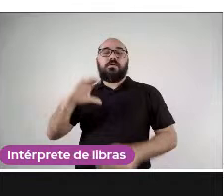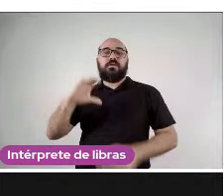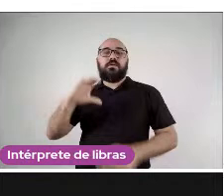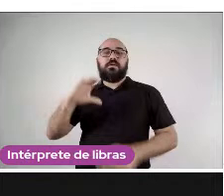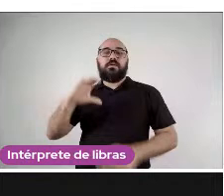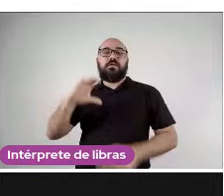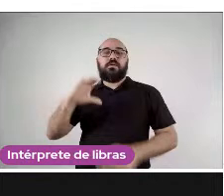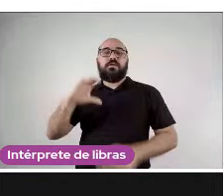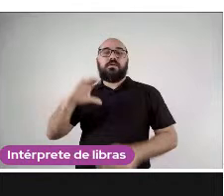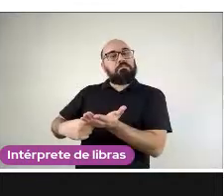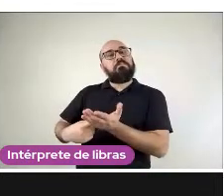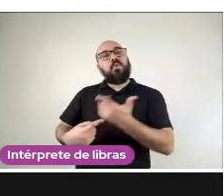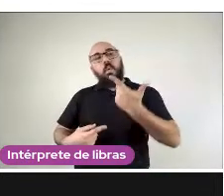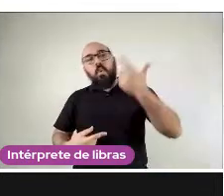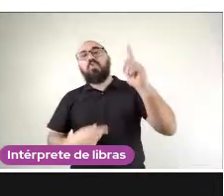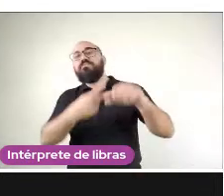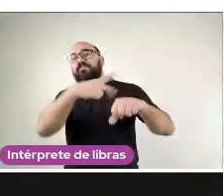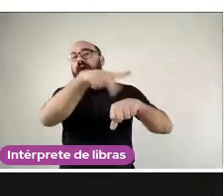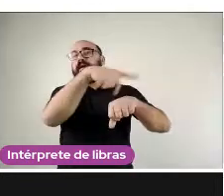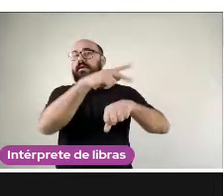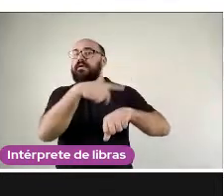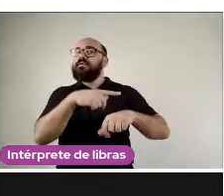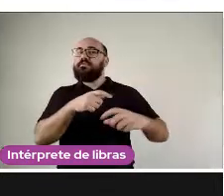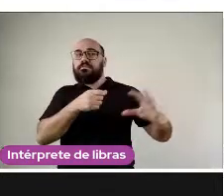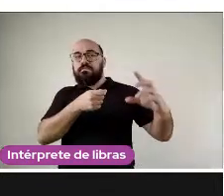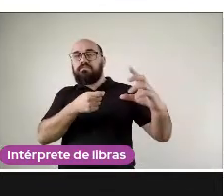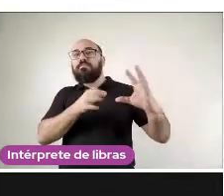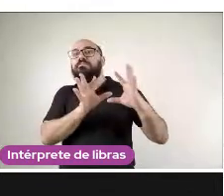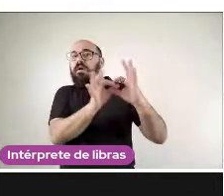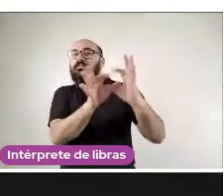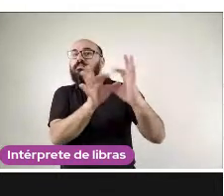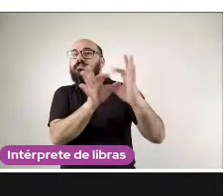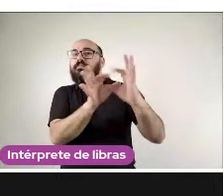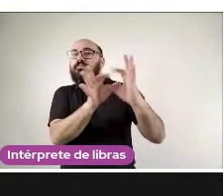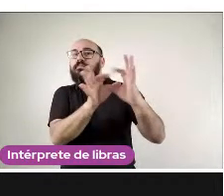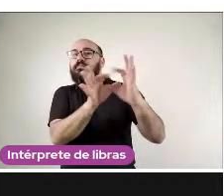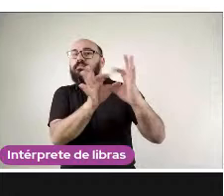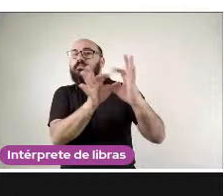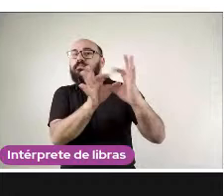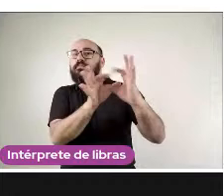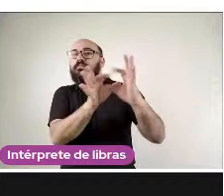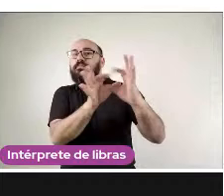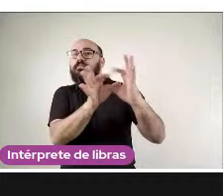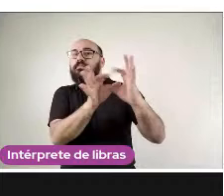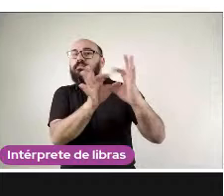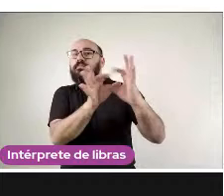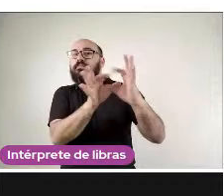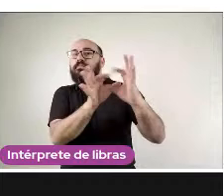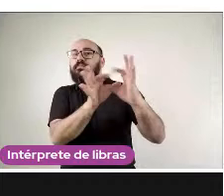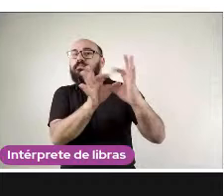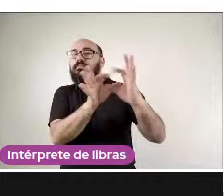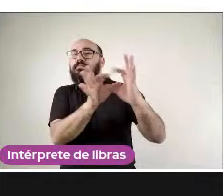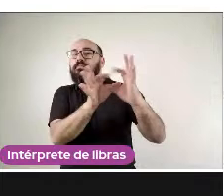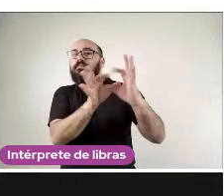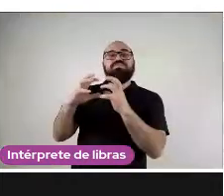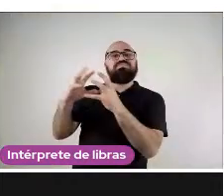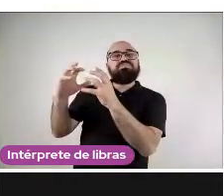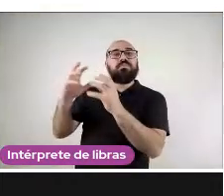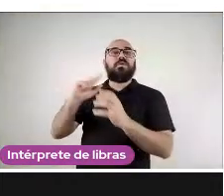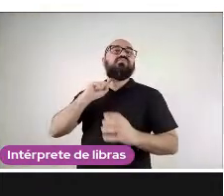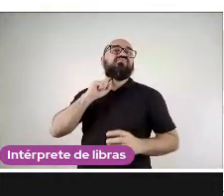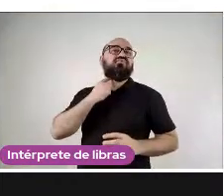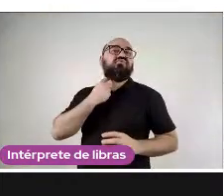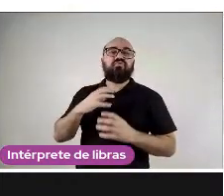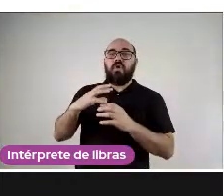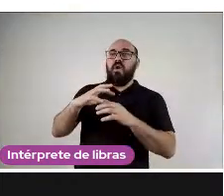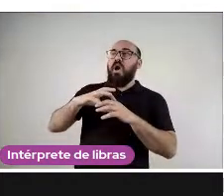también mitigar todo el aumento del calentamiento global y producir de manera más sostenible. Por ejemplo, en lugar de consumir